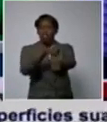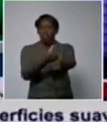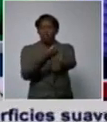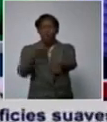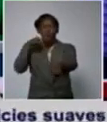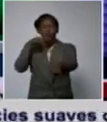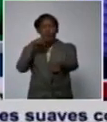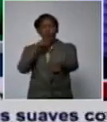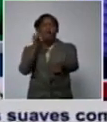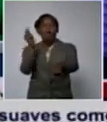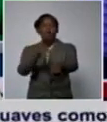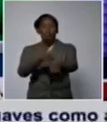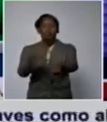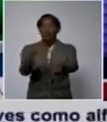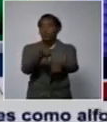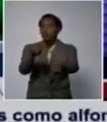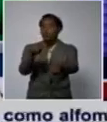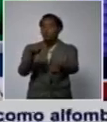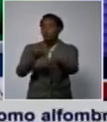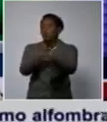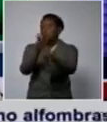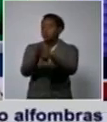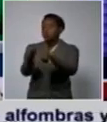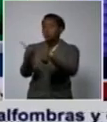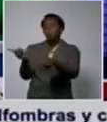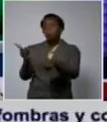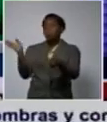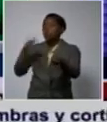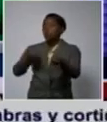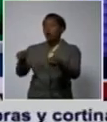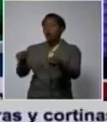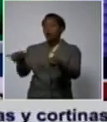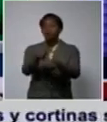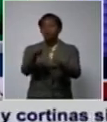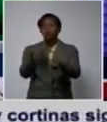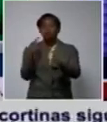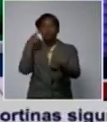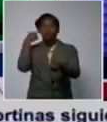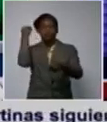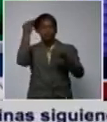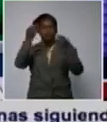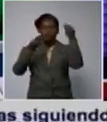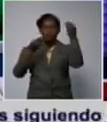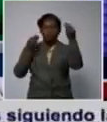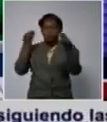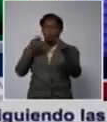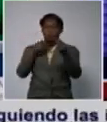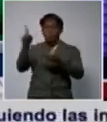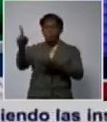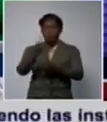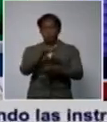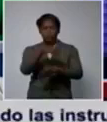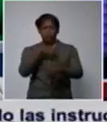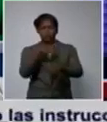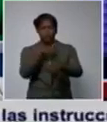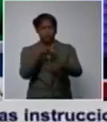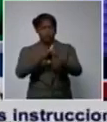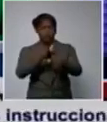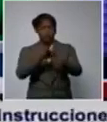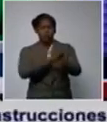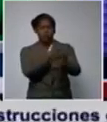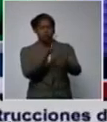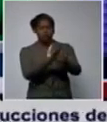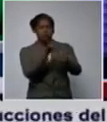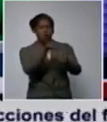que la diferencian y que un especialista pues puede, con una correcta observación, con una evolución del